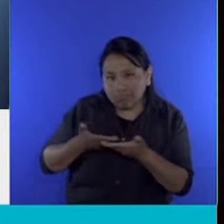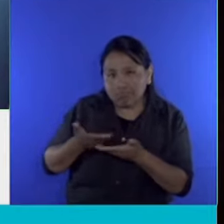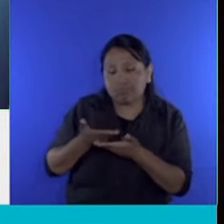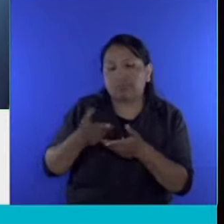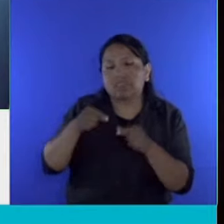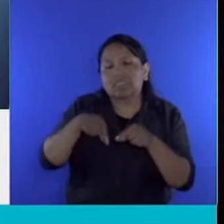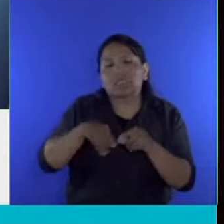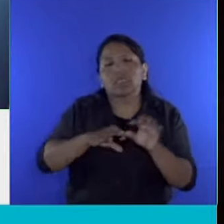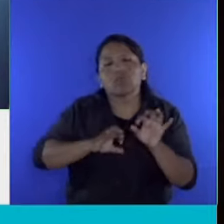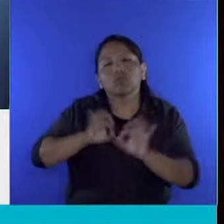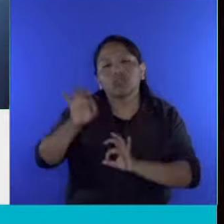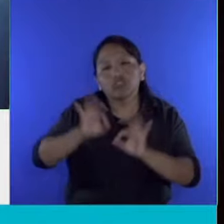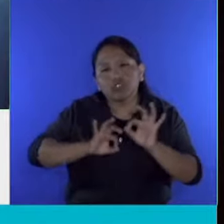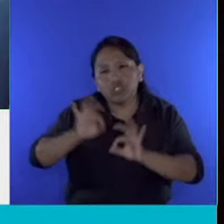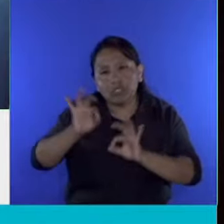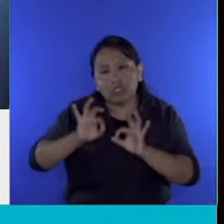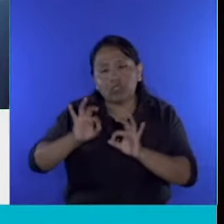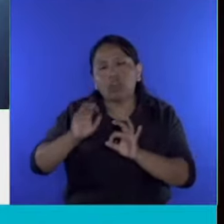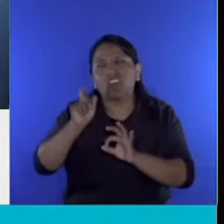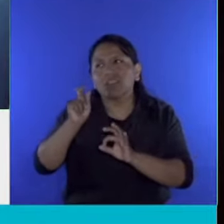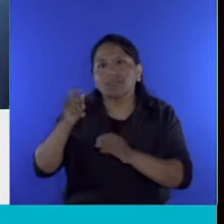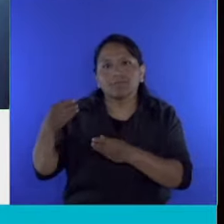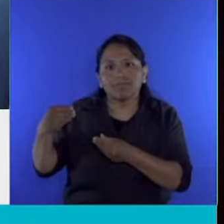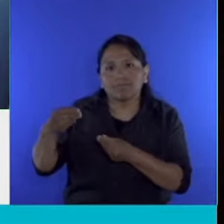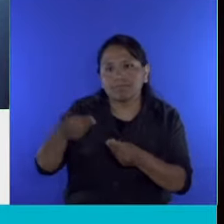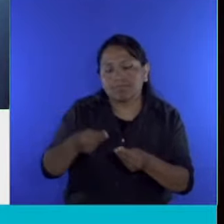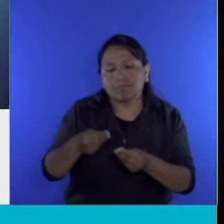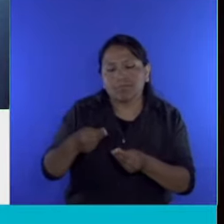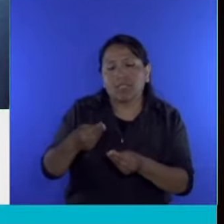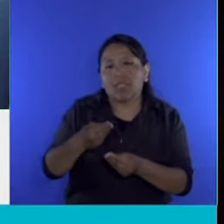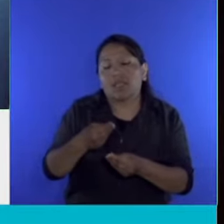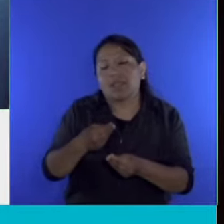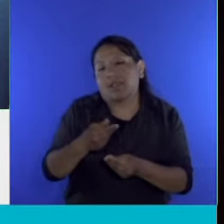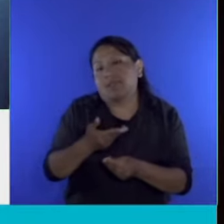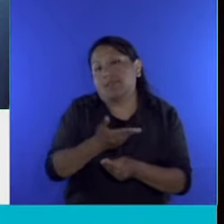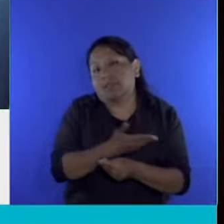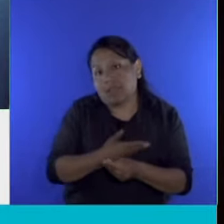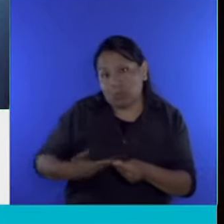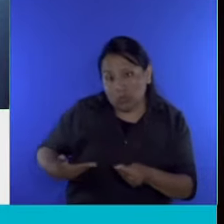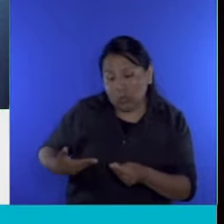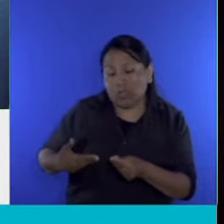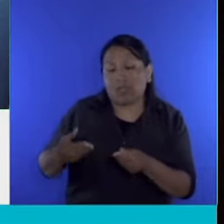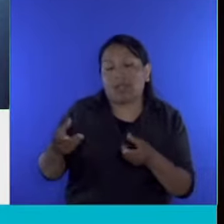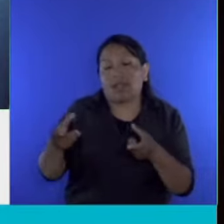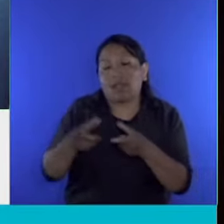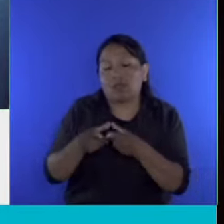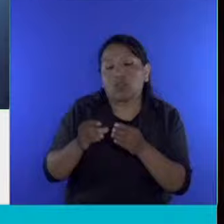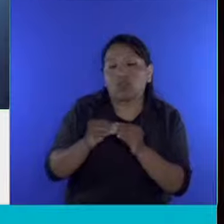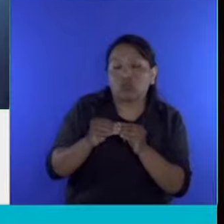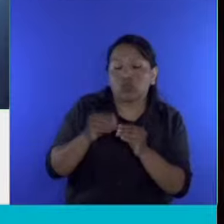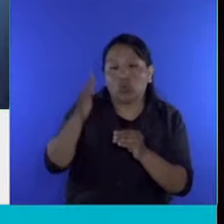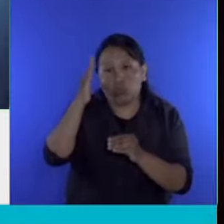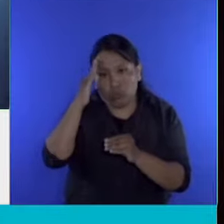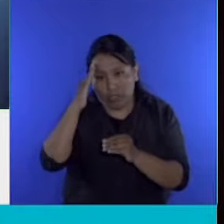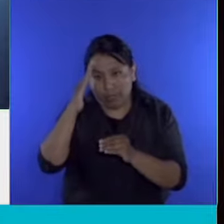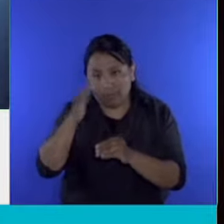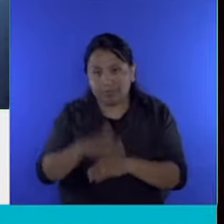tratando un proyecto que envió El Ejecutivo en la comisión de asuntos culturales